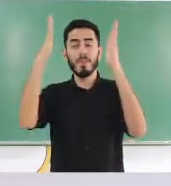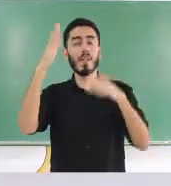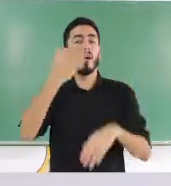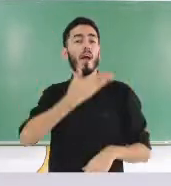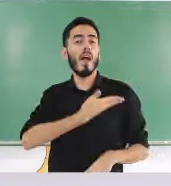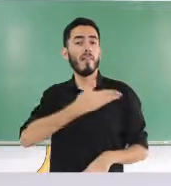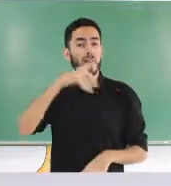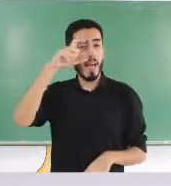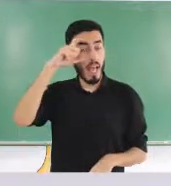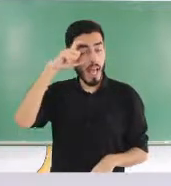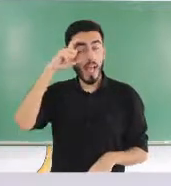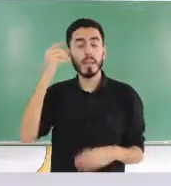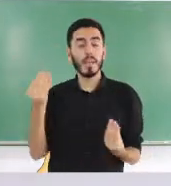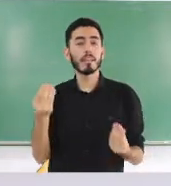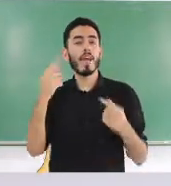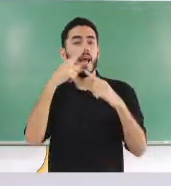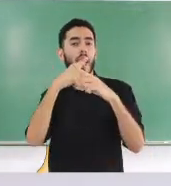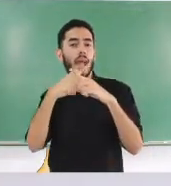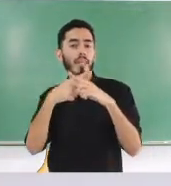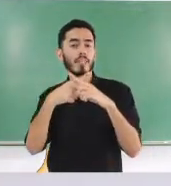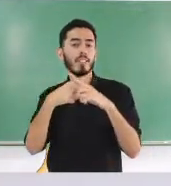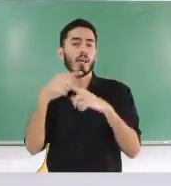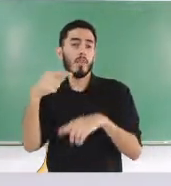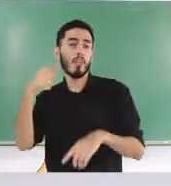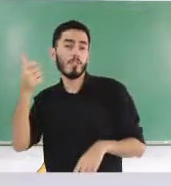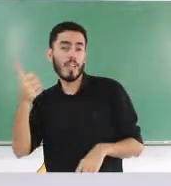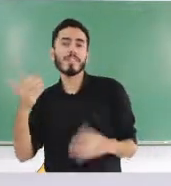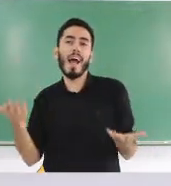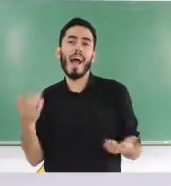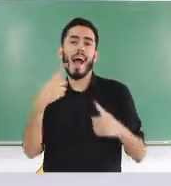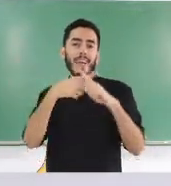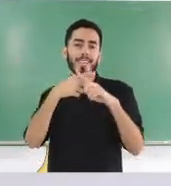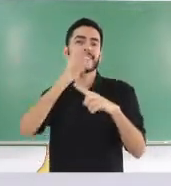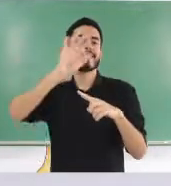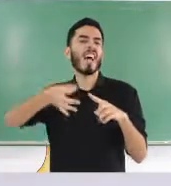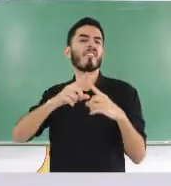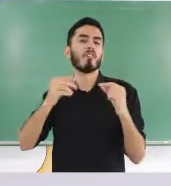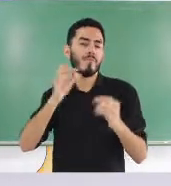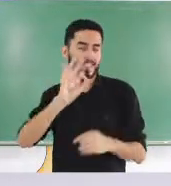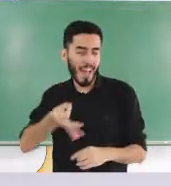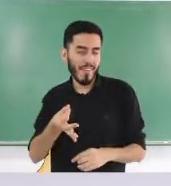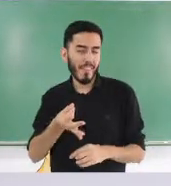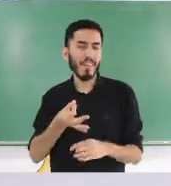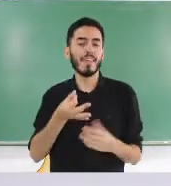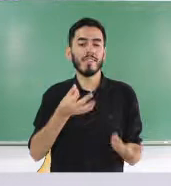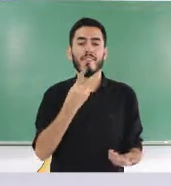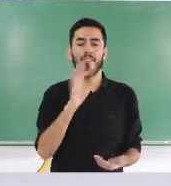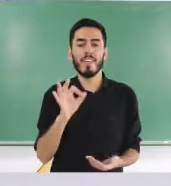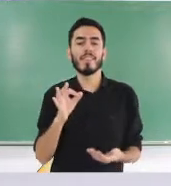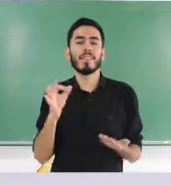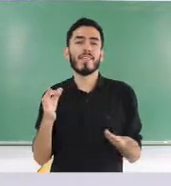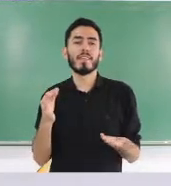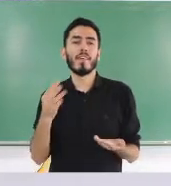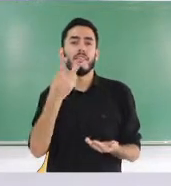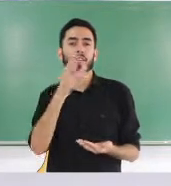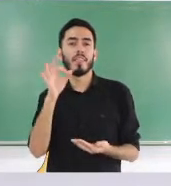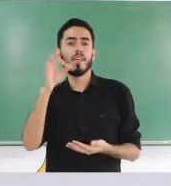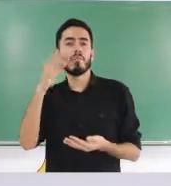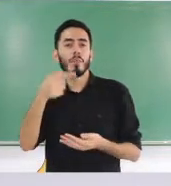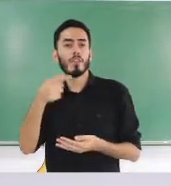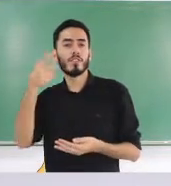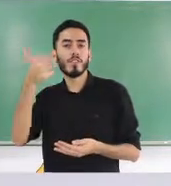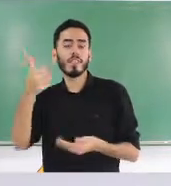quedaría X menos 6, entonces ahora tenemos 20 menos 6, que serían 14 centímetros.